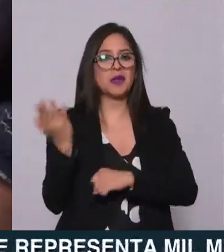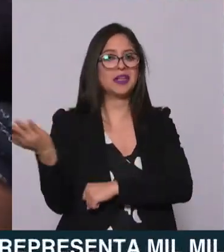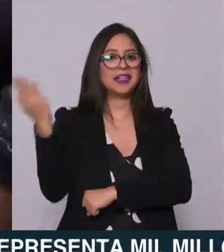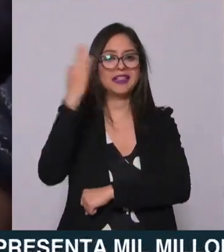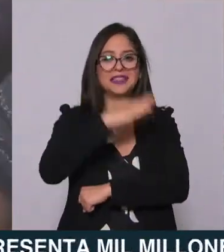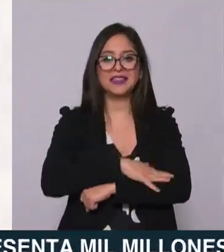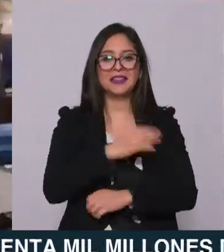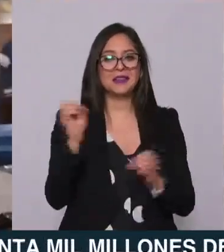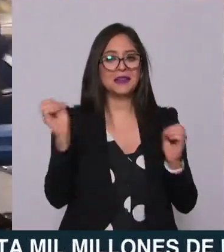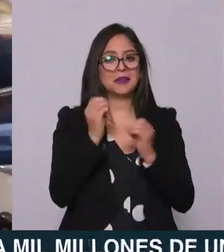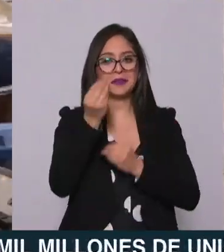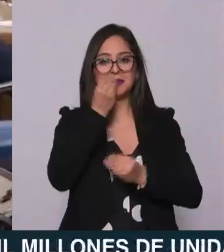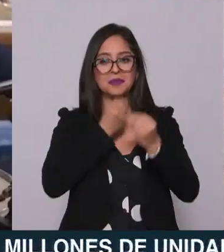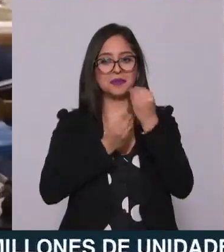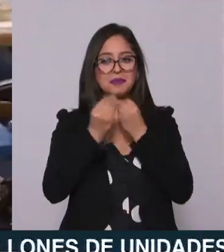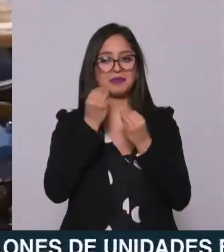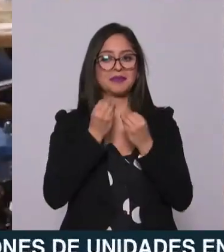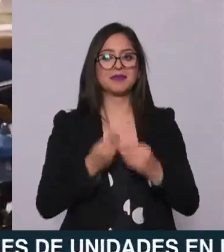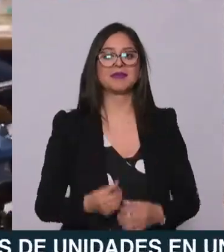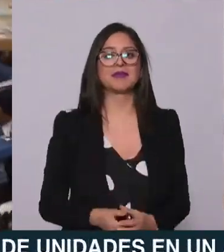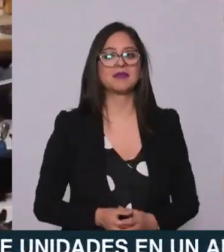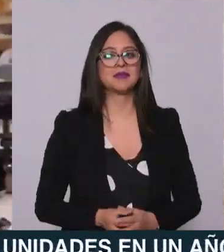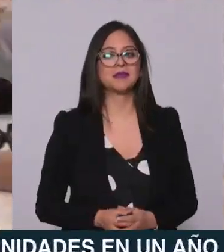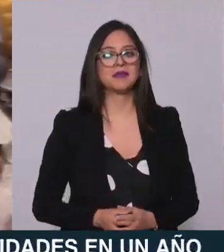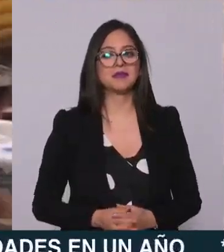hemos comido.